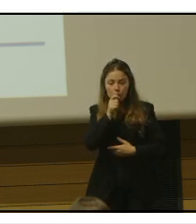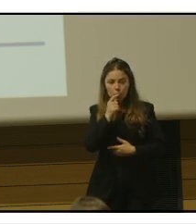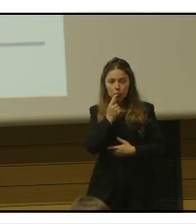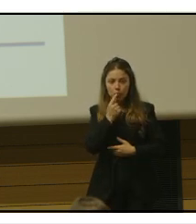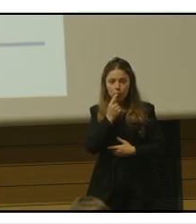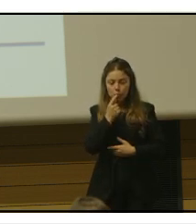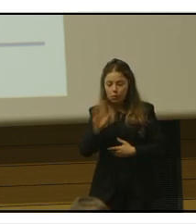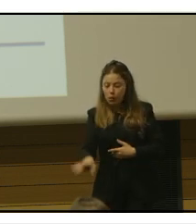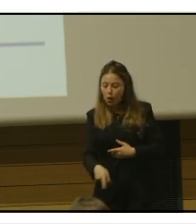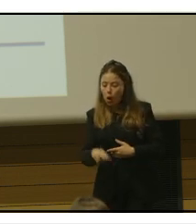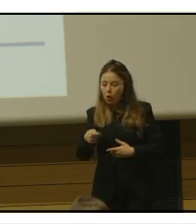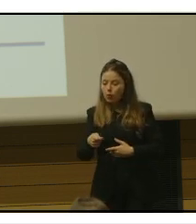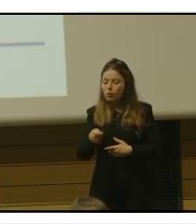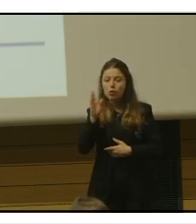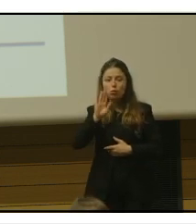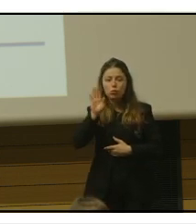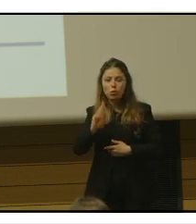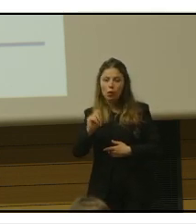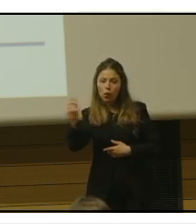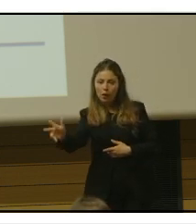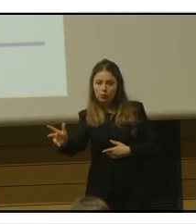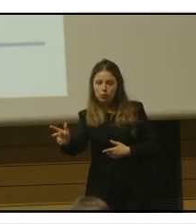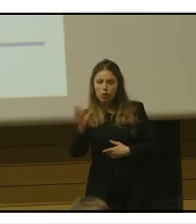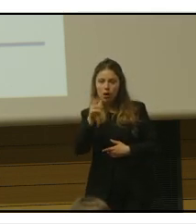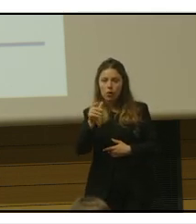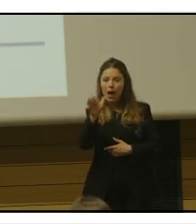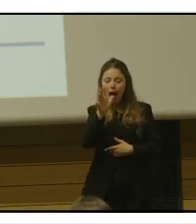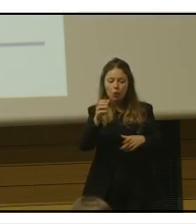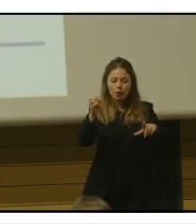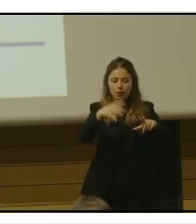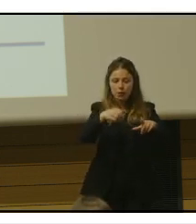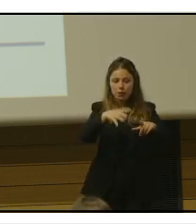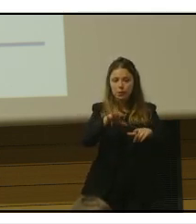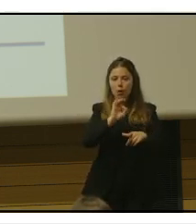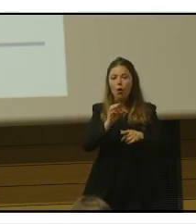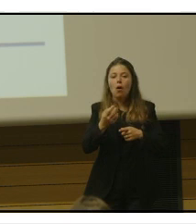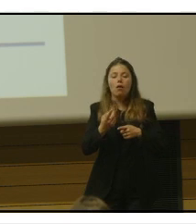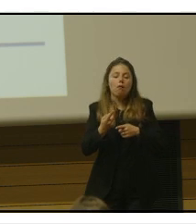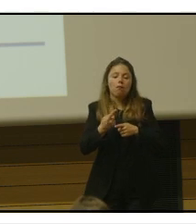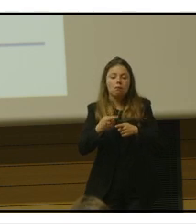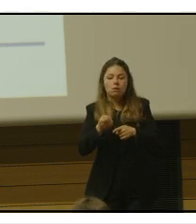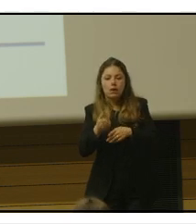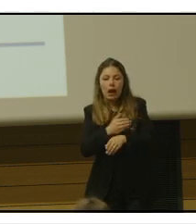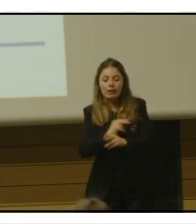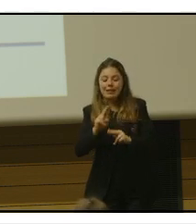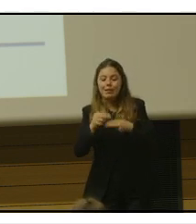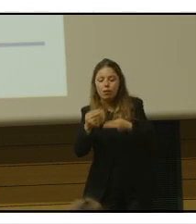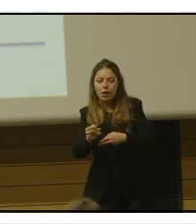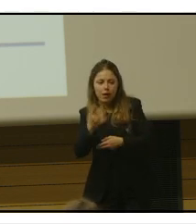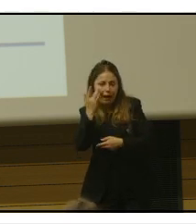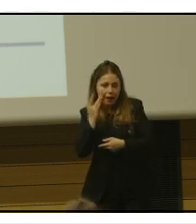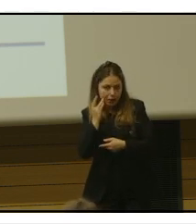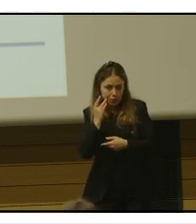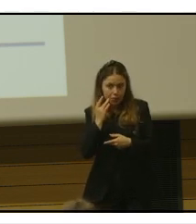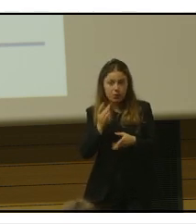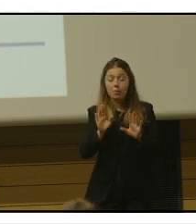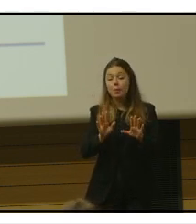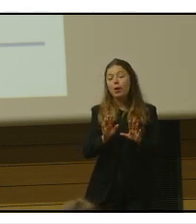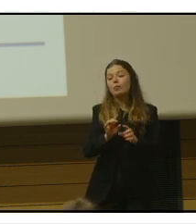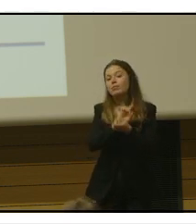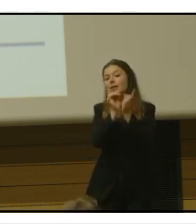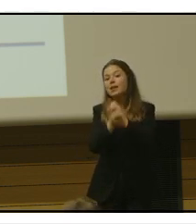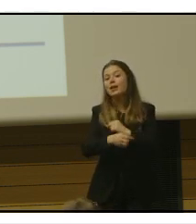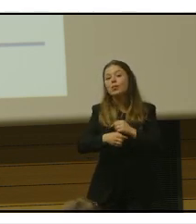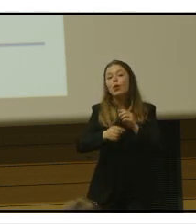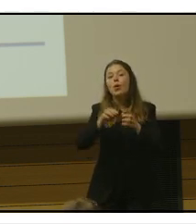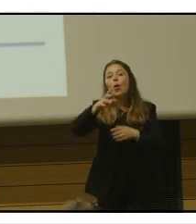no lo cogemos del suelo sucio y se lo damos al niño. Bueno, hacemos así una serie de cosas, unas mejores que otras, antes de devolverle ese chupete al niño. En cambio, bueno, pues con el